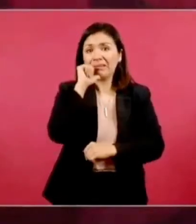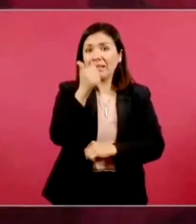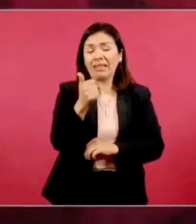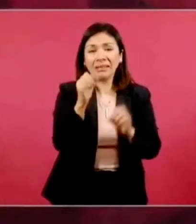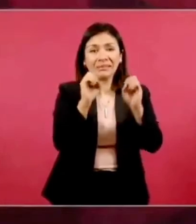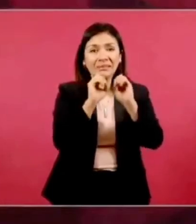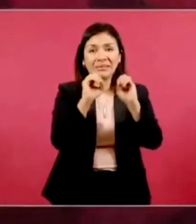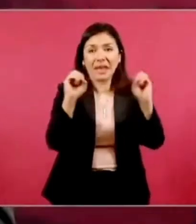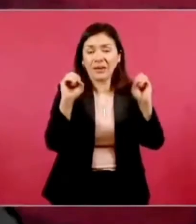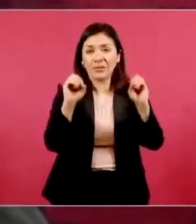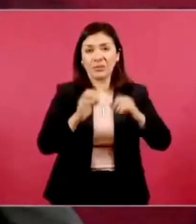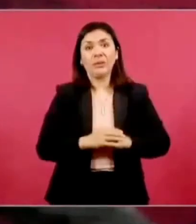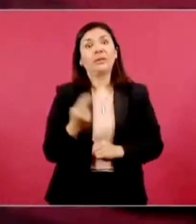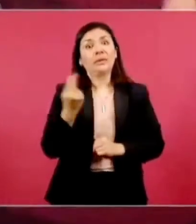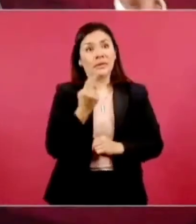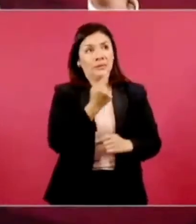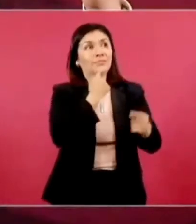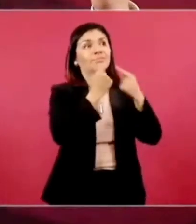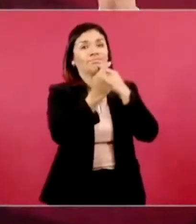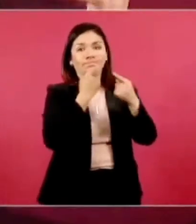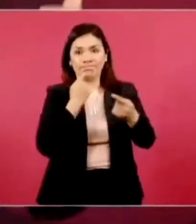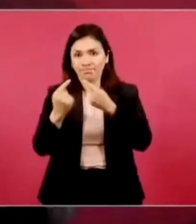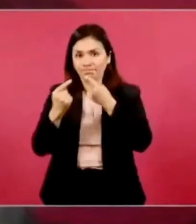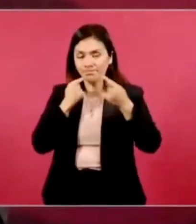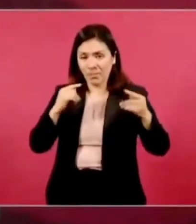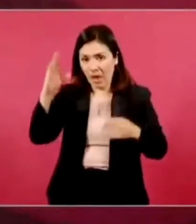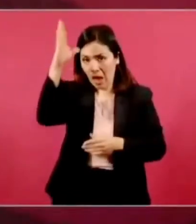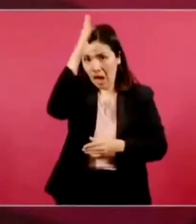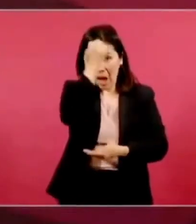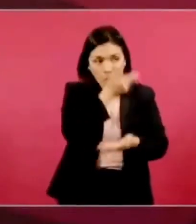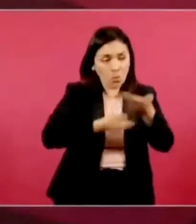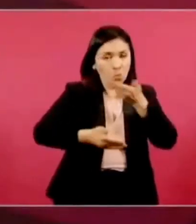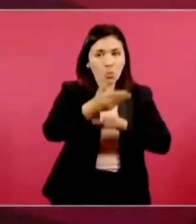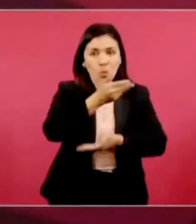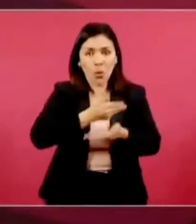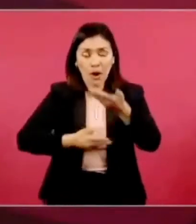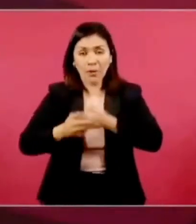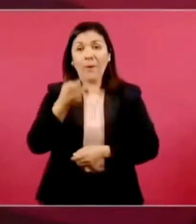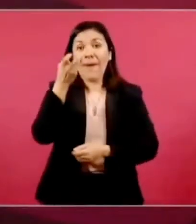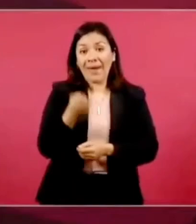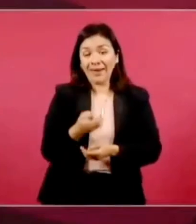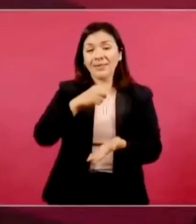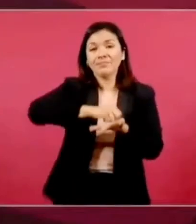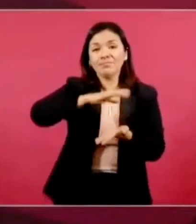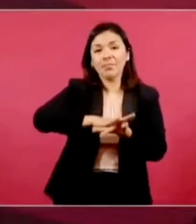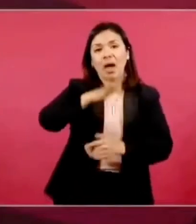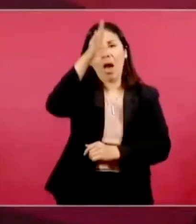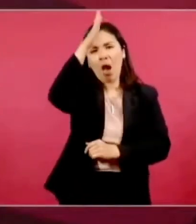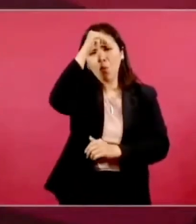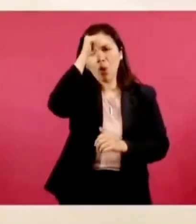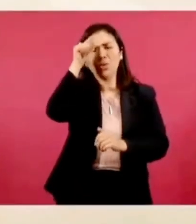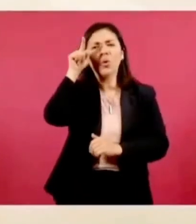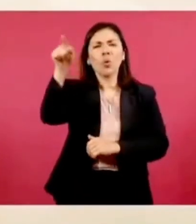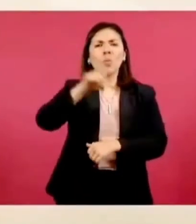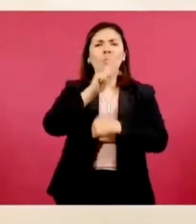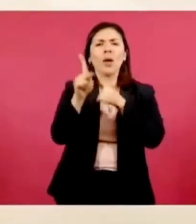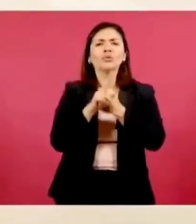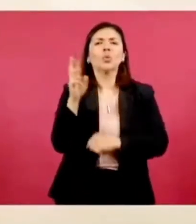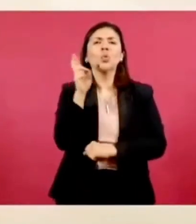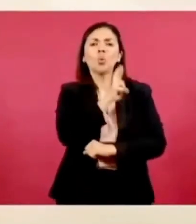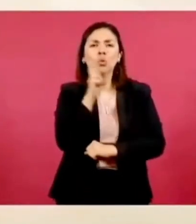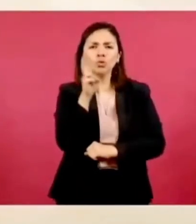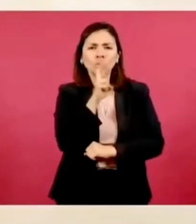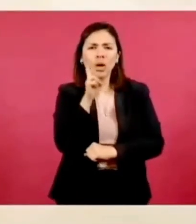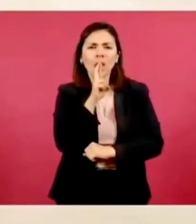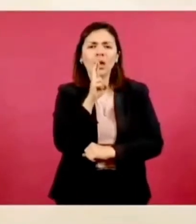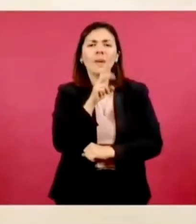Y tenemos que ponernos de acuerdo todos. Y ya había un acuerdo con Rusia y con los